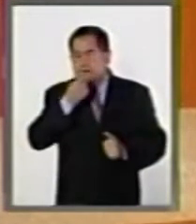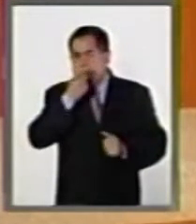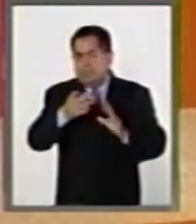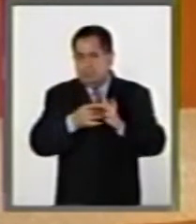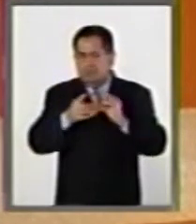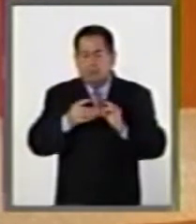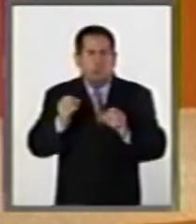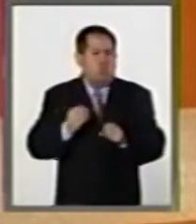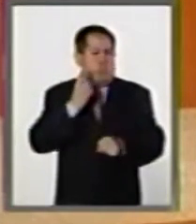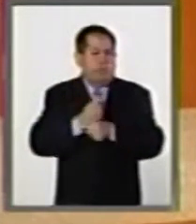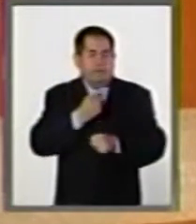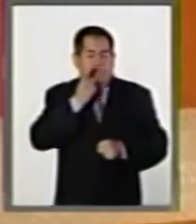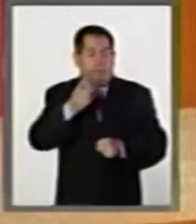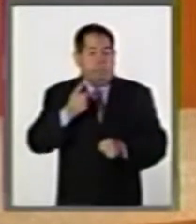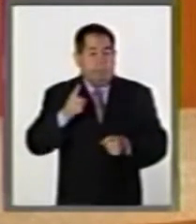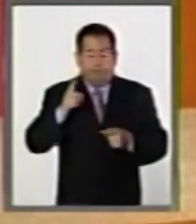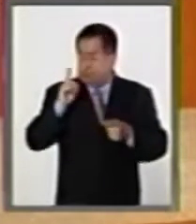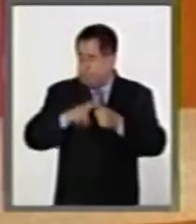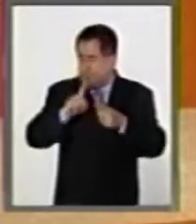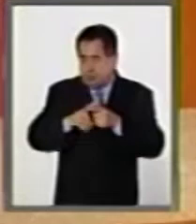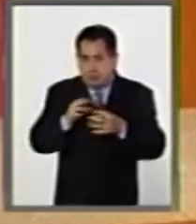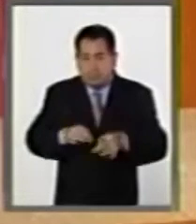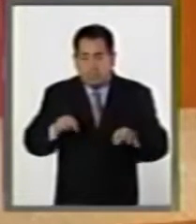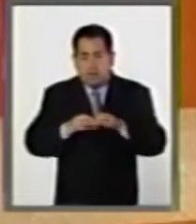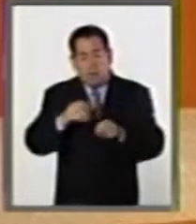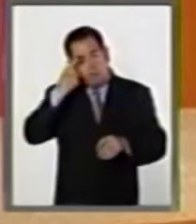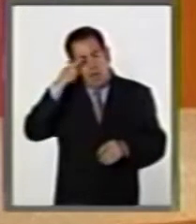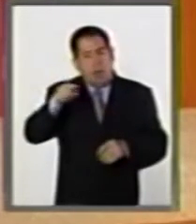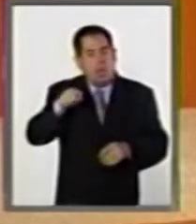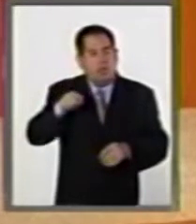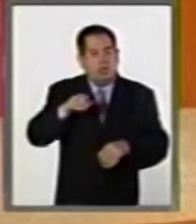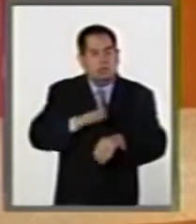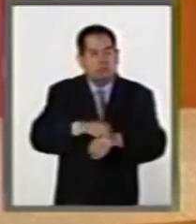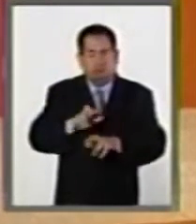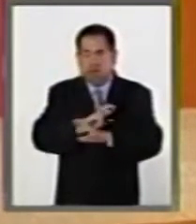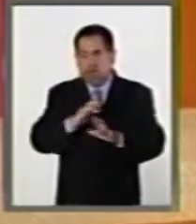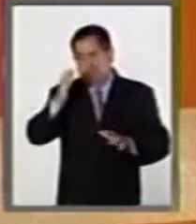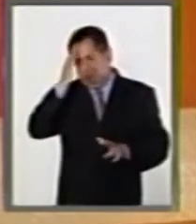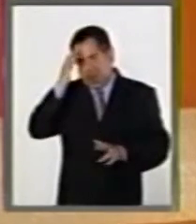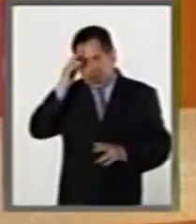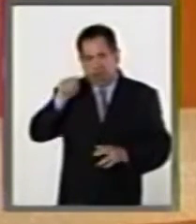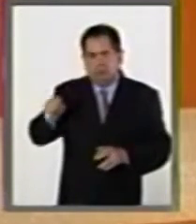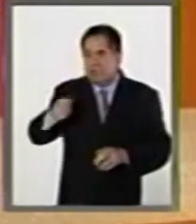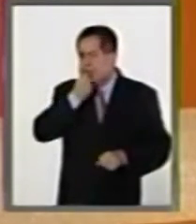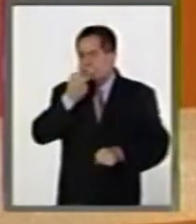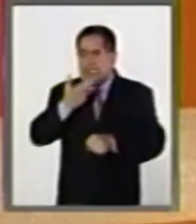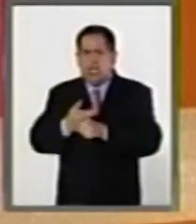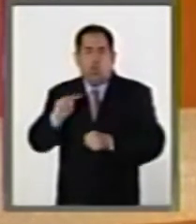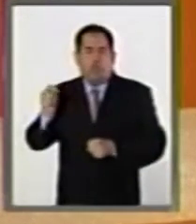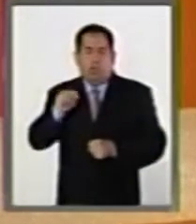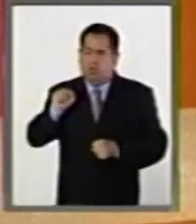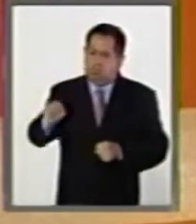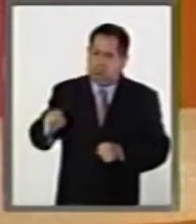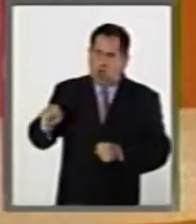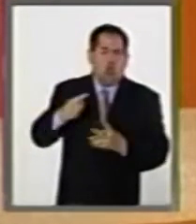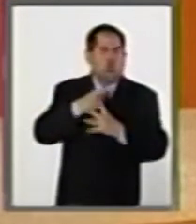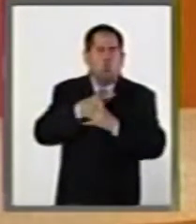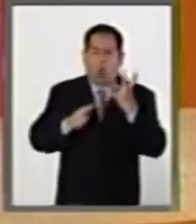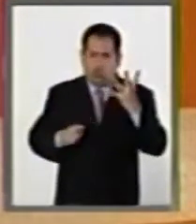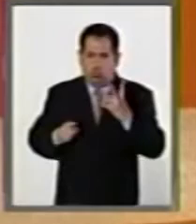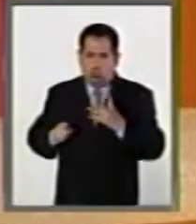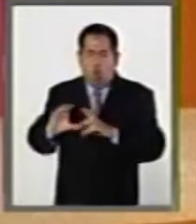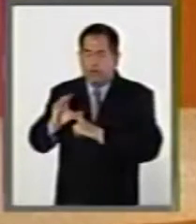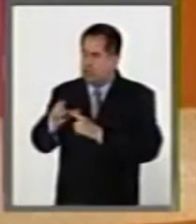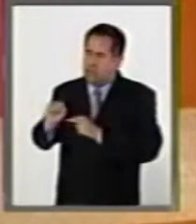la oportunidad, en primerísimo lugar, para mencionar el reconocimiento a nuestros secretarios técnicos, los cuatro de las cuatro